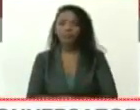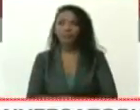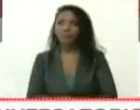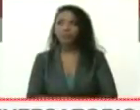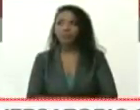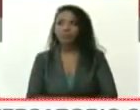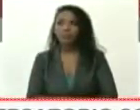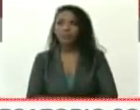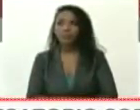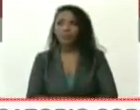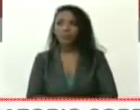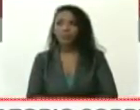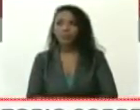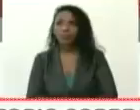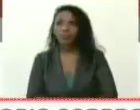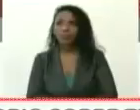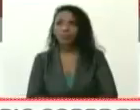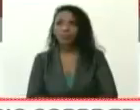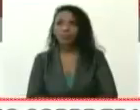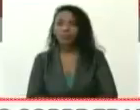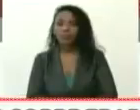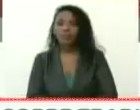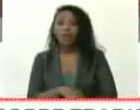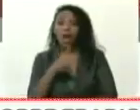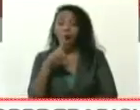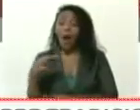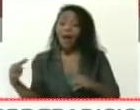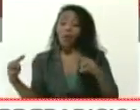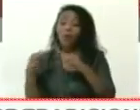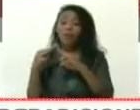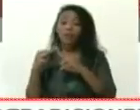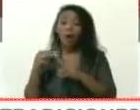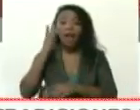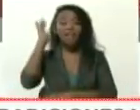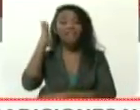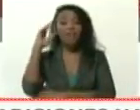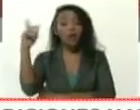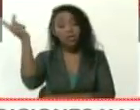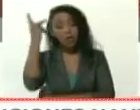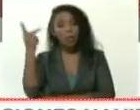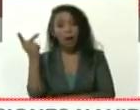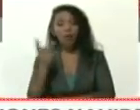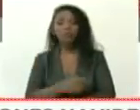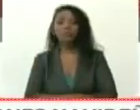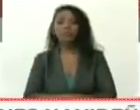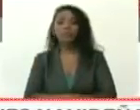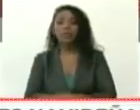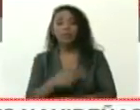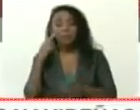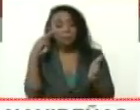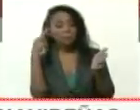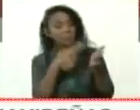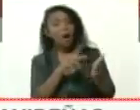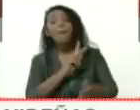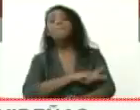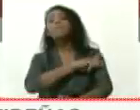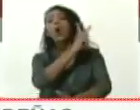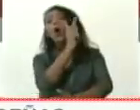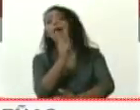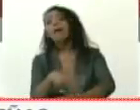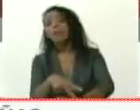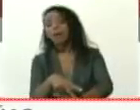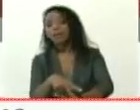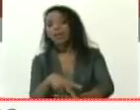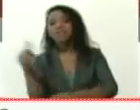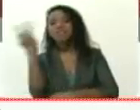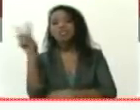estamos en un encuentro, el Foro de Sao Paulo con las juventudes. Leímos este poema de un poeta